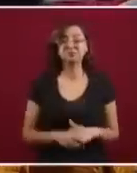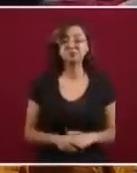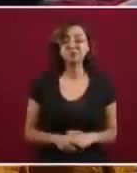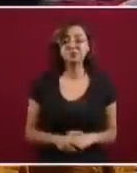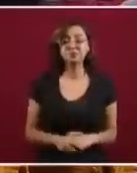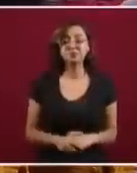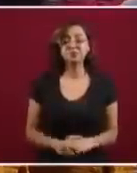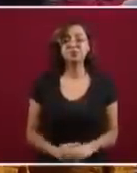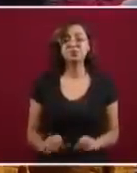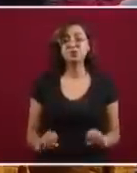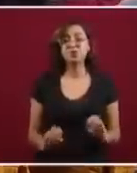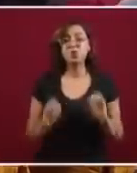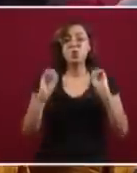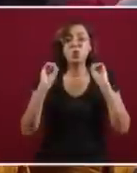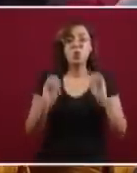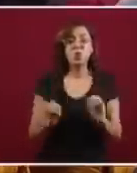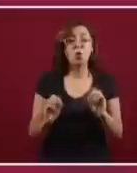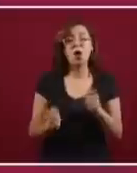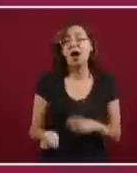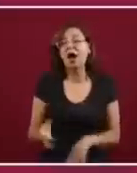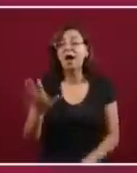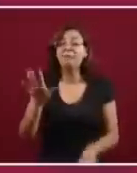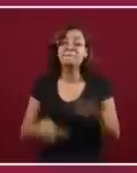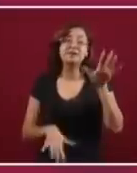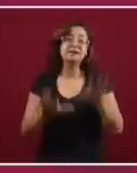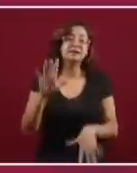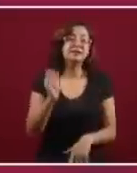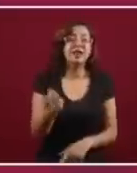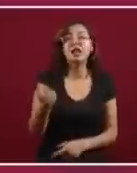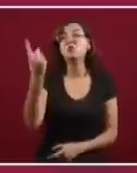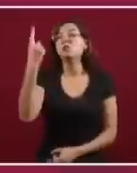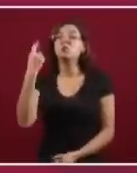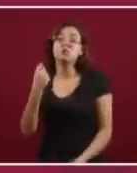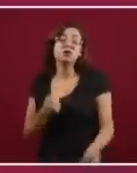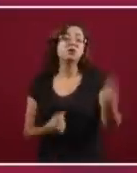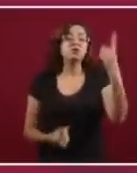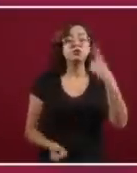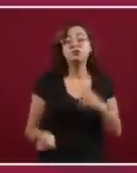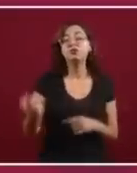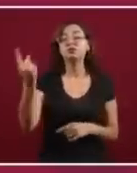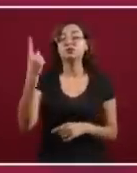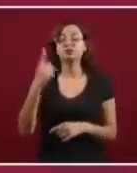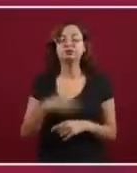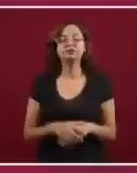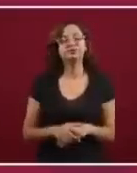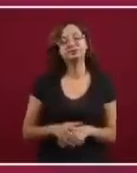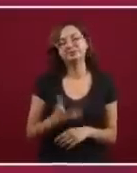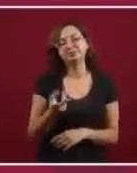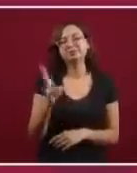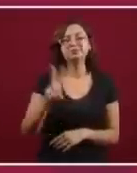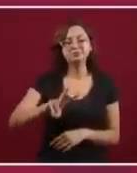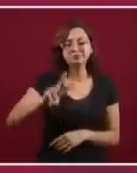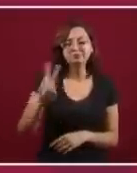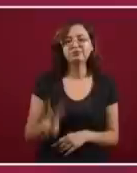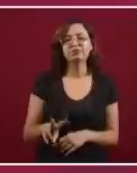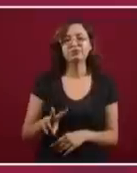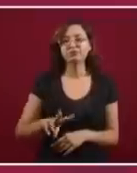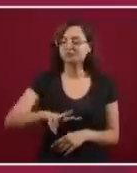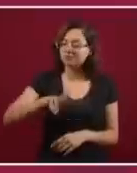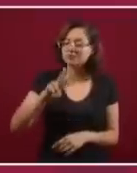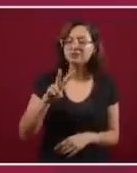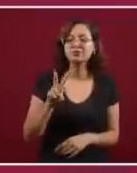han habido como destellos democráticos la verdad la verdad que